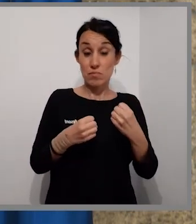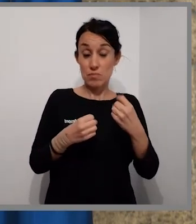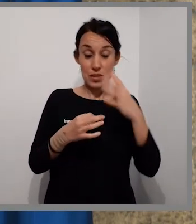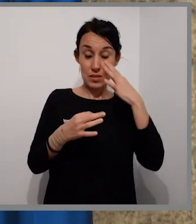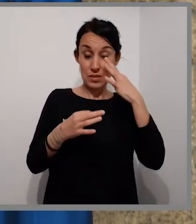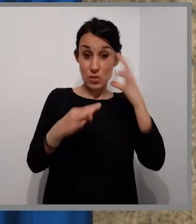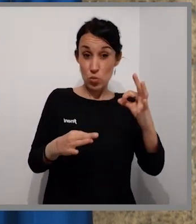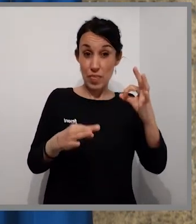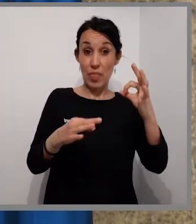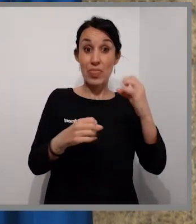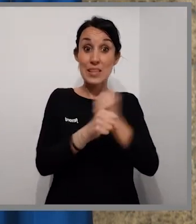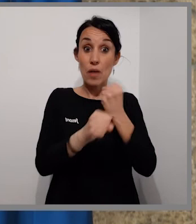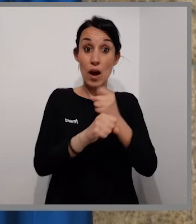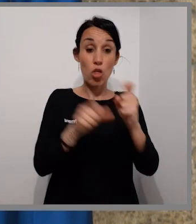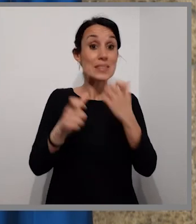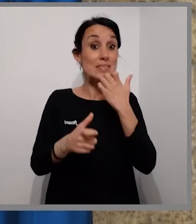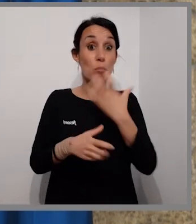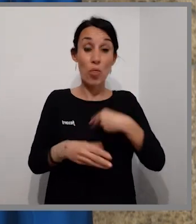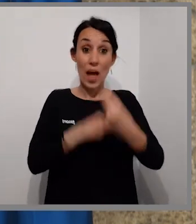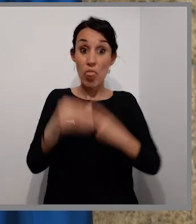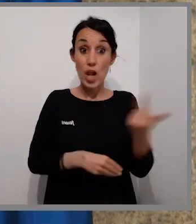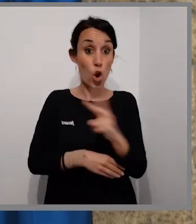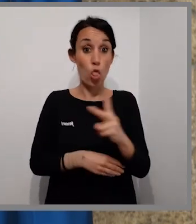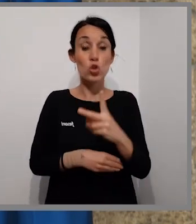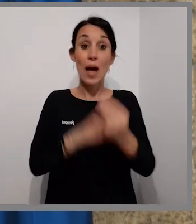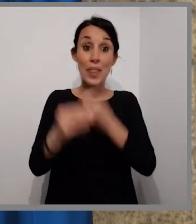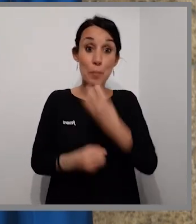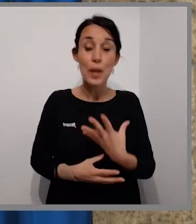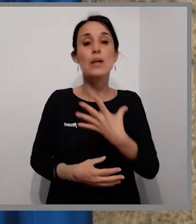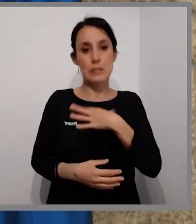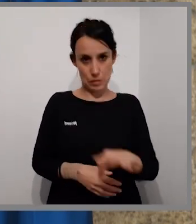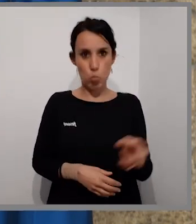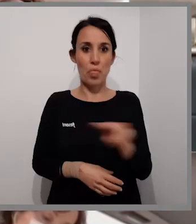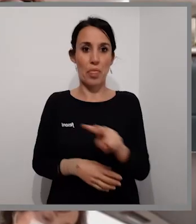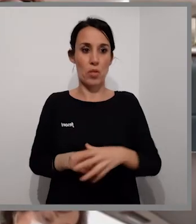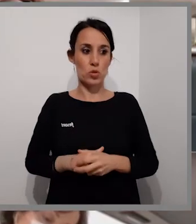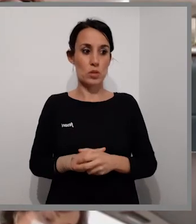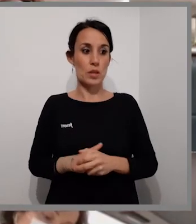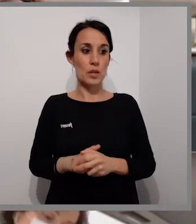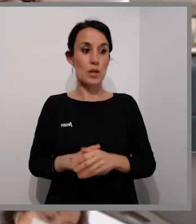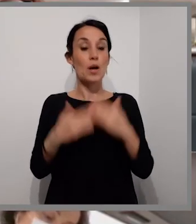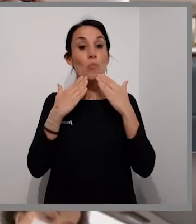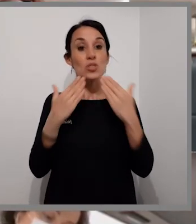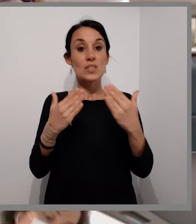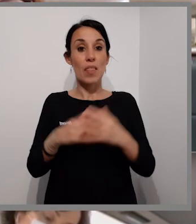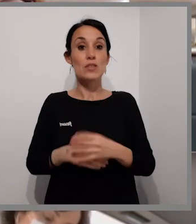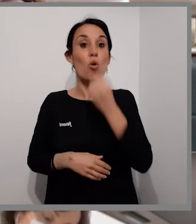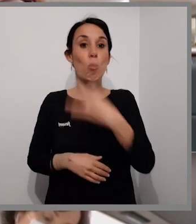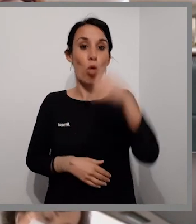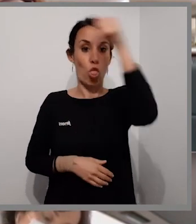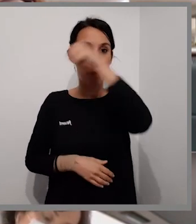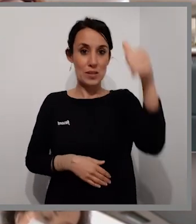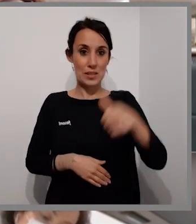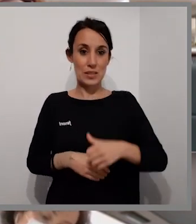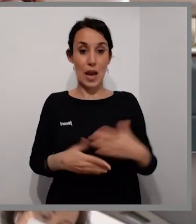esa convivencia? Nosotros pensamos que sí, si se hacen las cosas bien. Bueno, muchas gracias. Bueno,